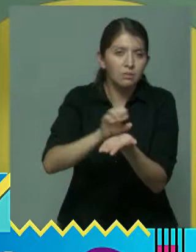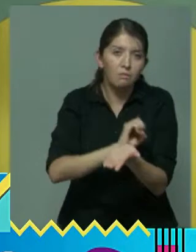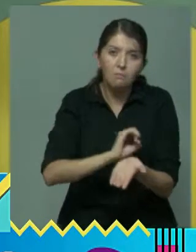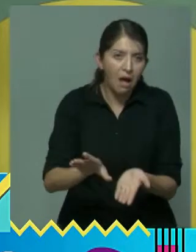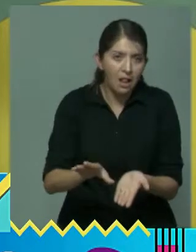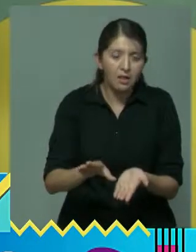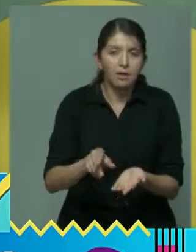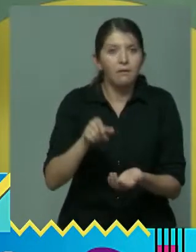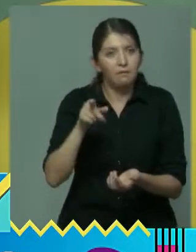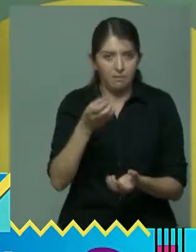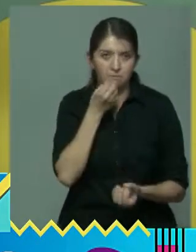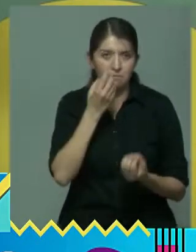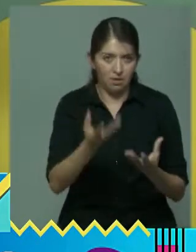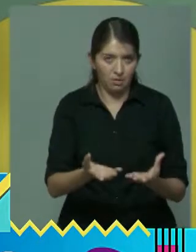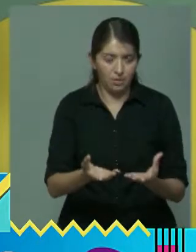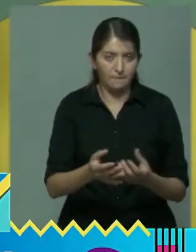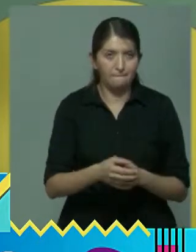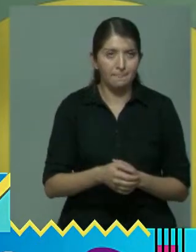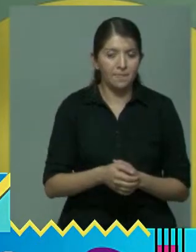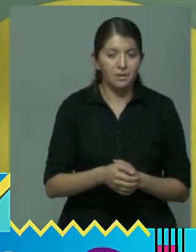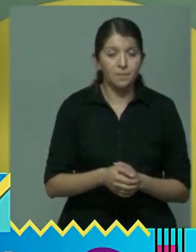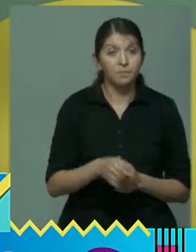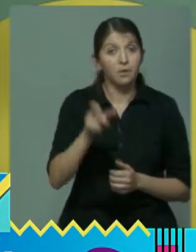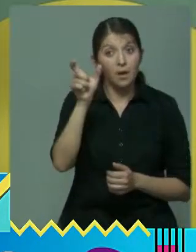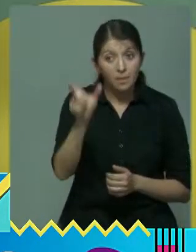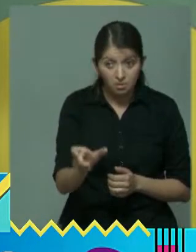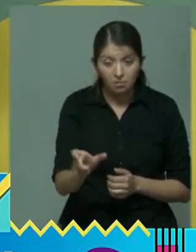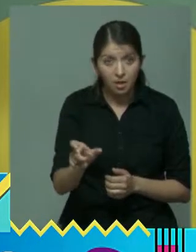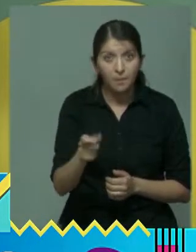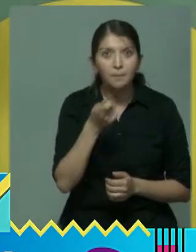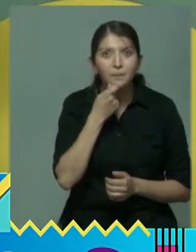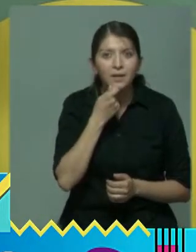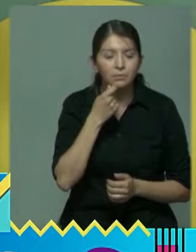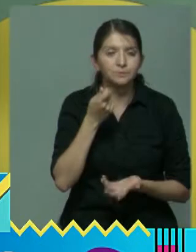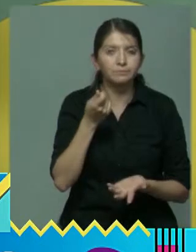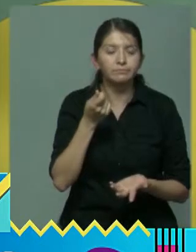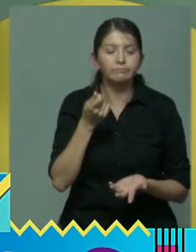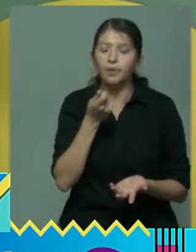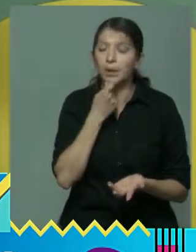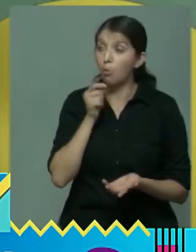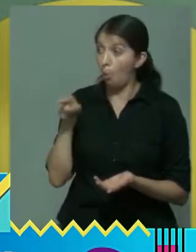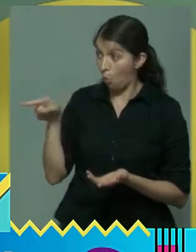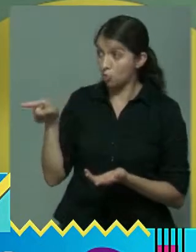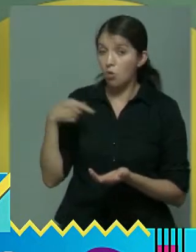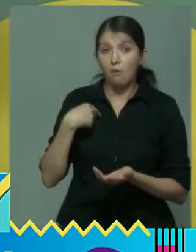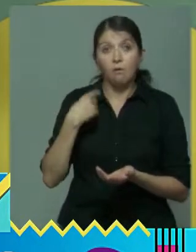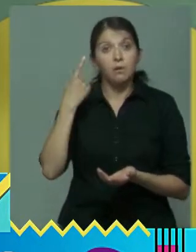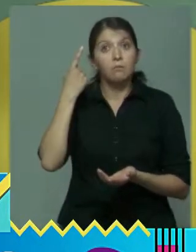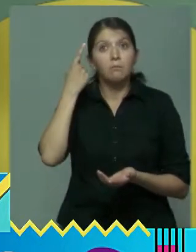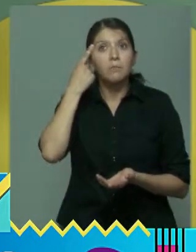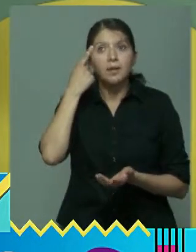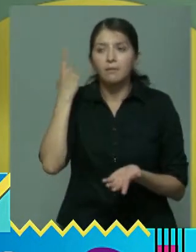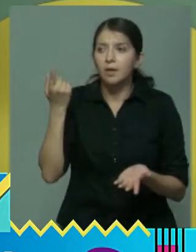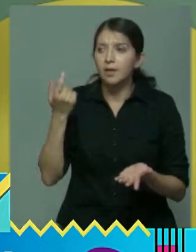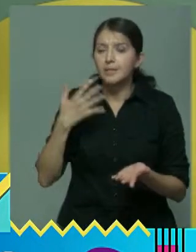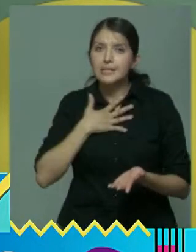la perfección, nos damos cuenta de que en realidad, a ver, si vos no encajás en un estereotipo de una cosa, vas a encajar por otra, pero no